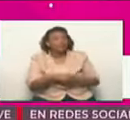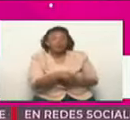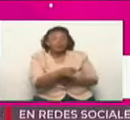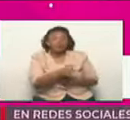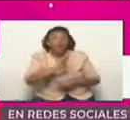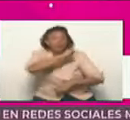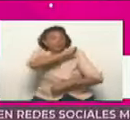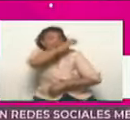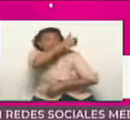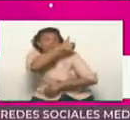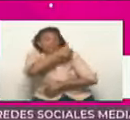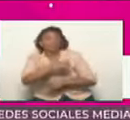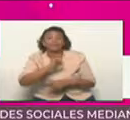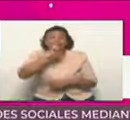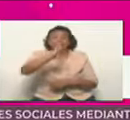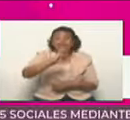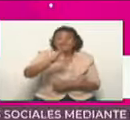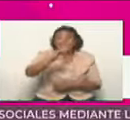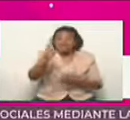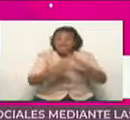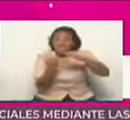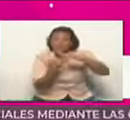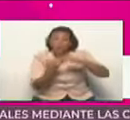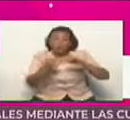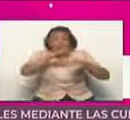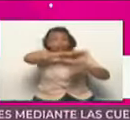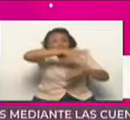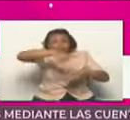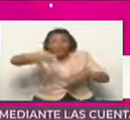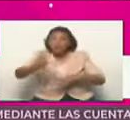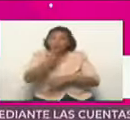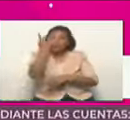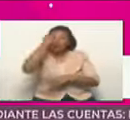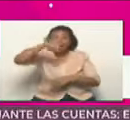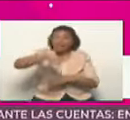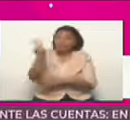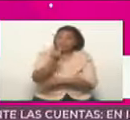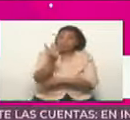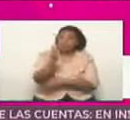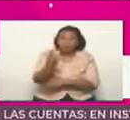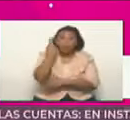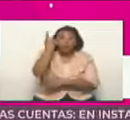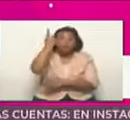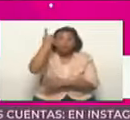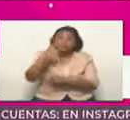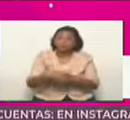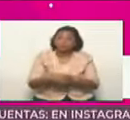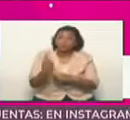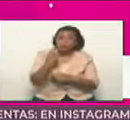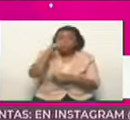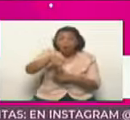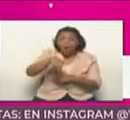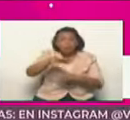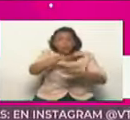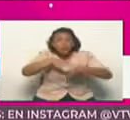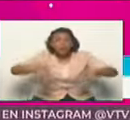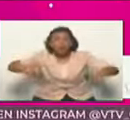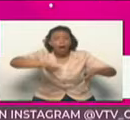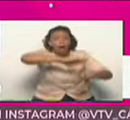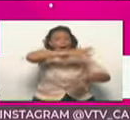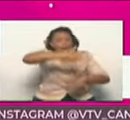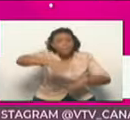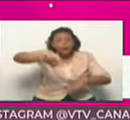la directora del Instituto Oceanográfico de Venezuela, el único que hay en Venezuela, y esa es la estación hidrobiológica